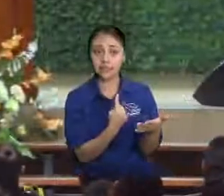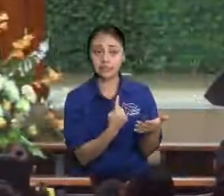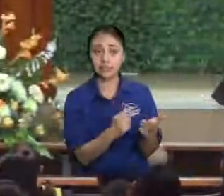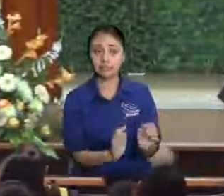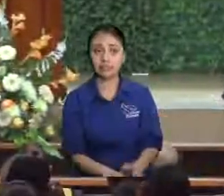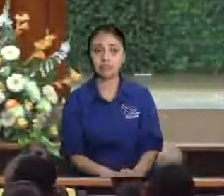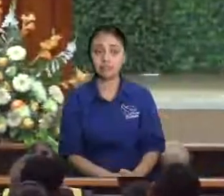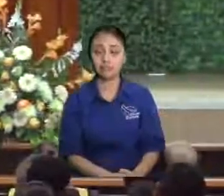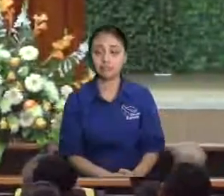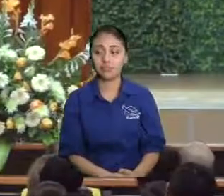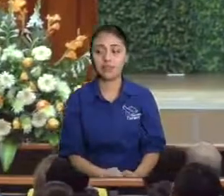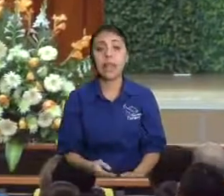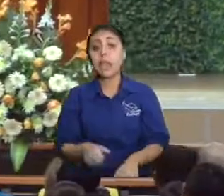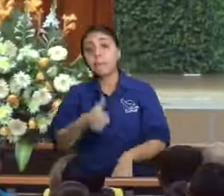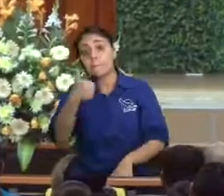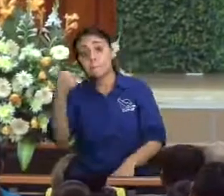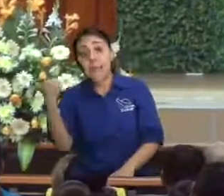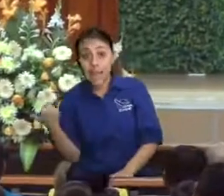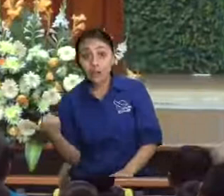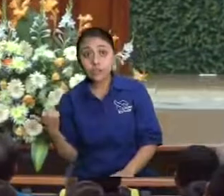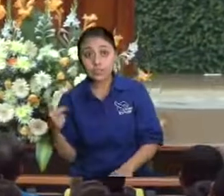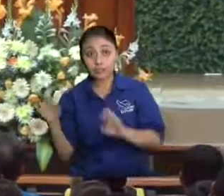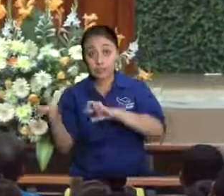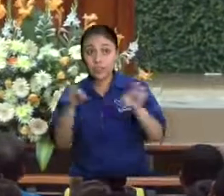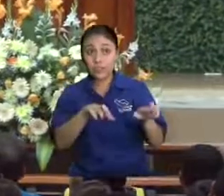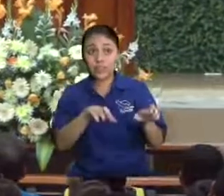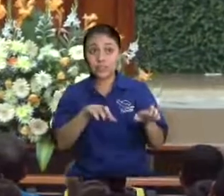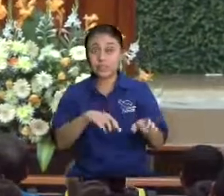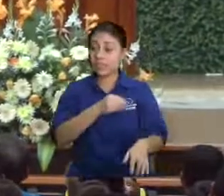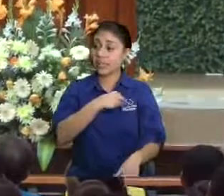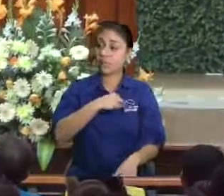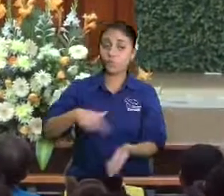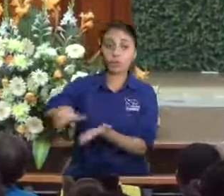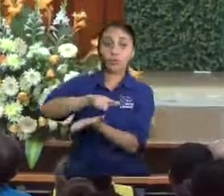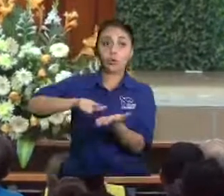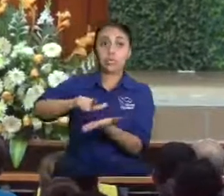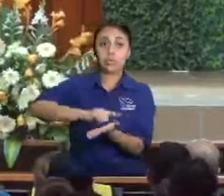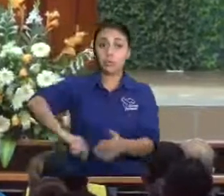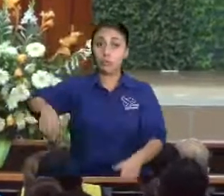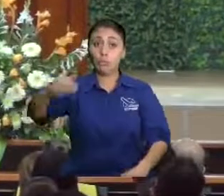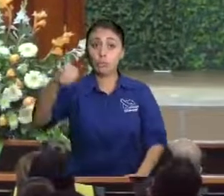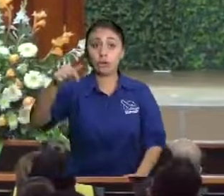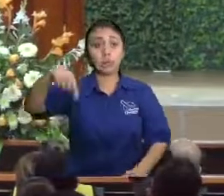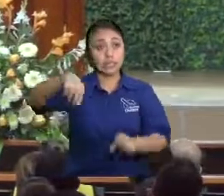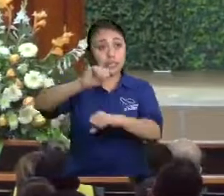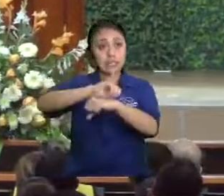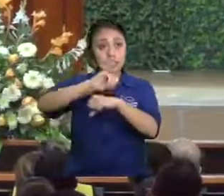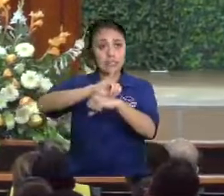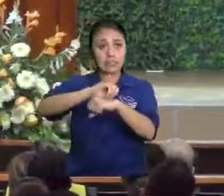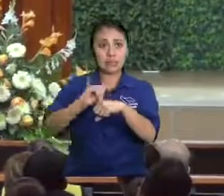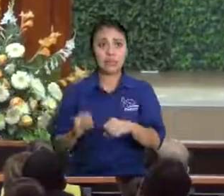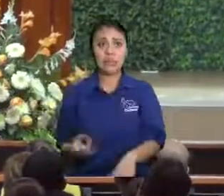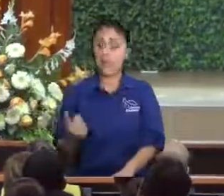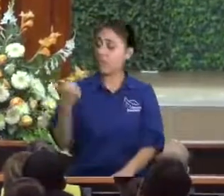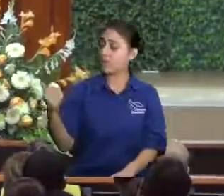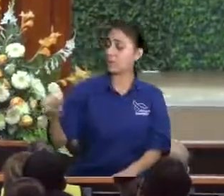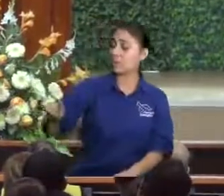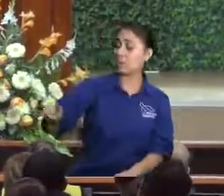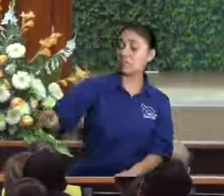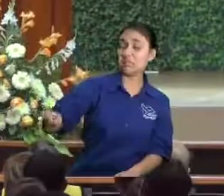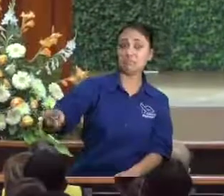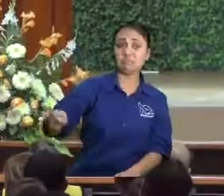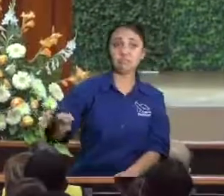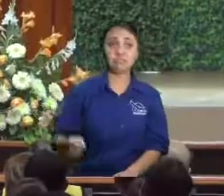y se va temprano. Y hay otros que los empiezan a criticar.